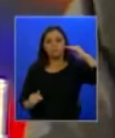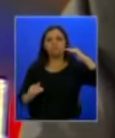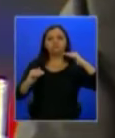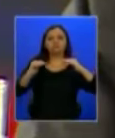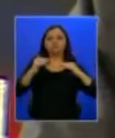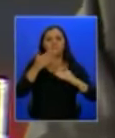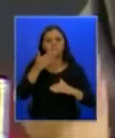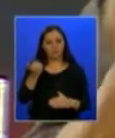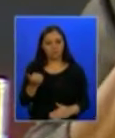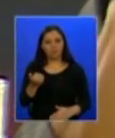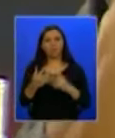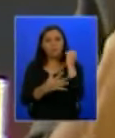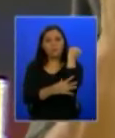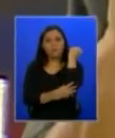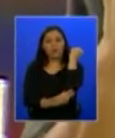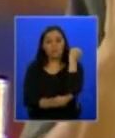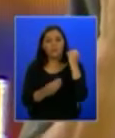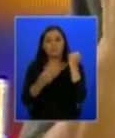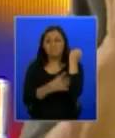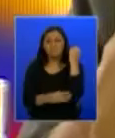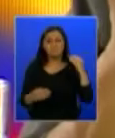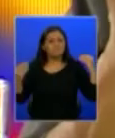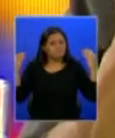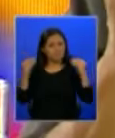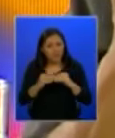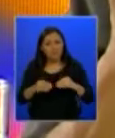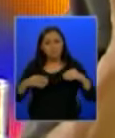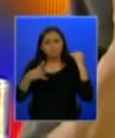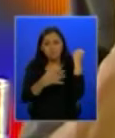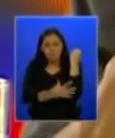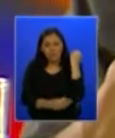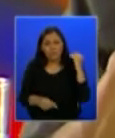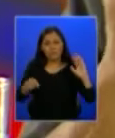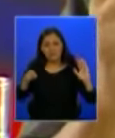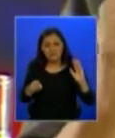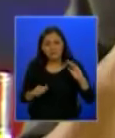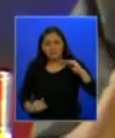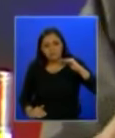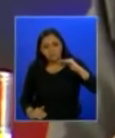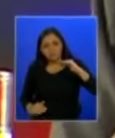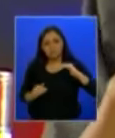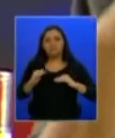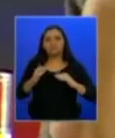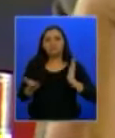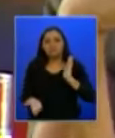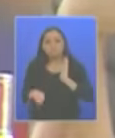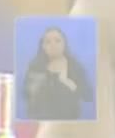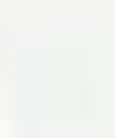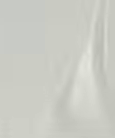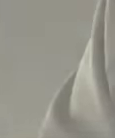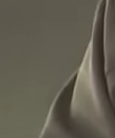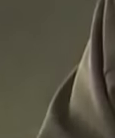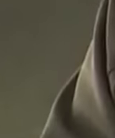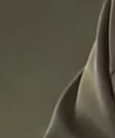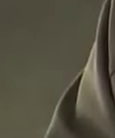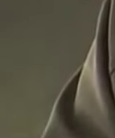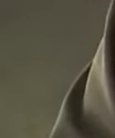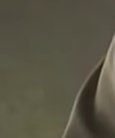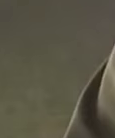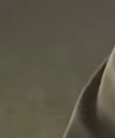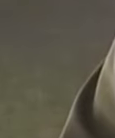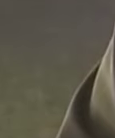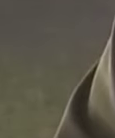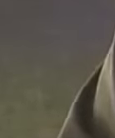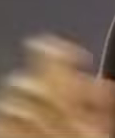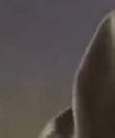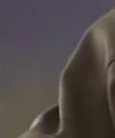como nunca antes pobreza, y sobre todo la pobreza estructural, la pobreza multidimensional, que es la más importante, para no saber lo que eso